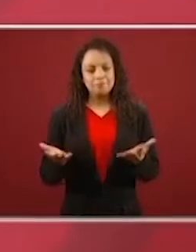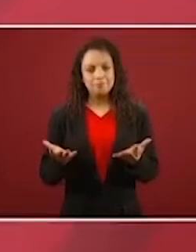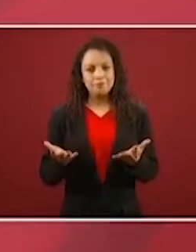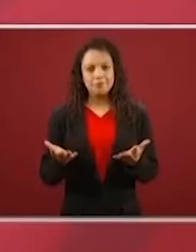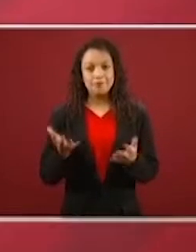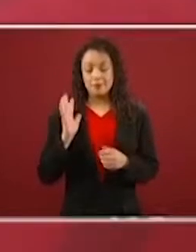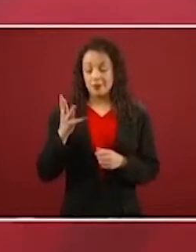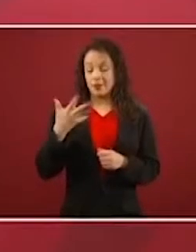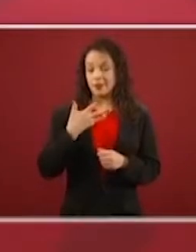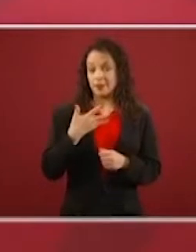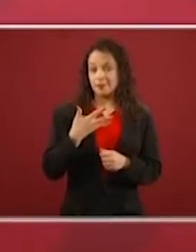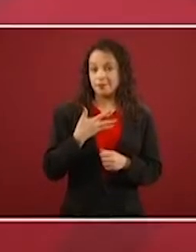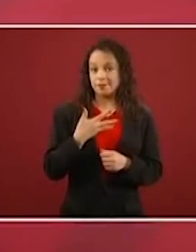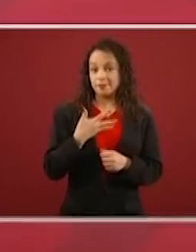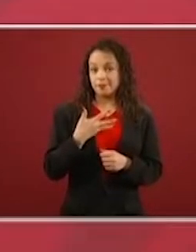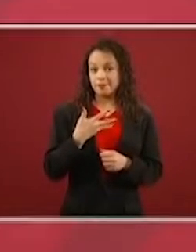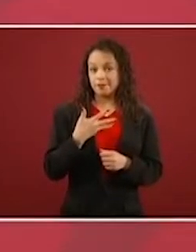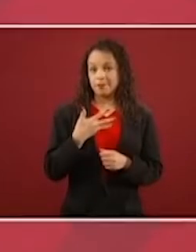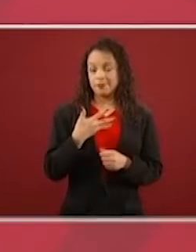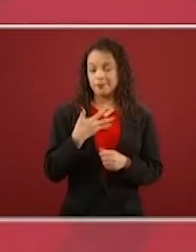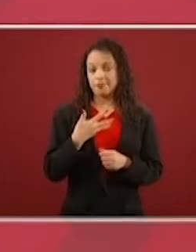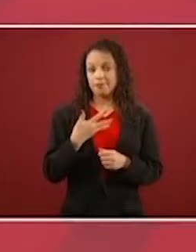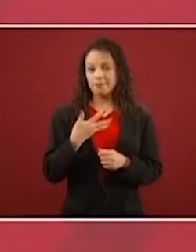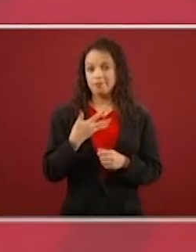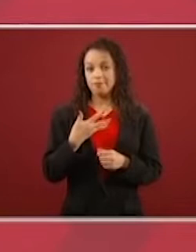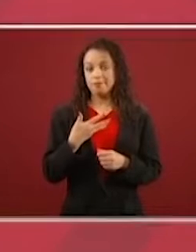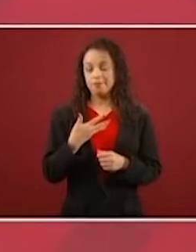se cumple lo que está